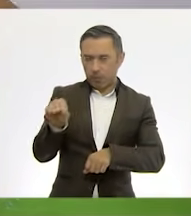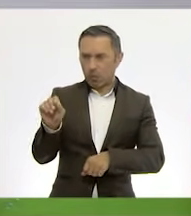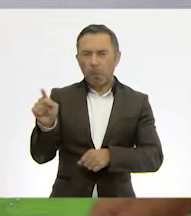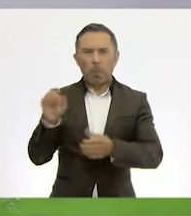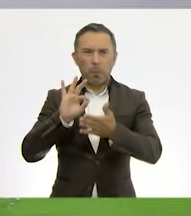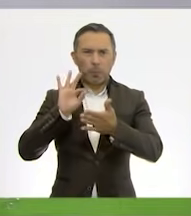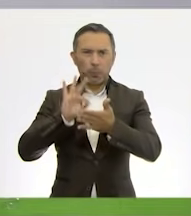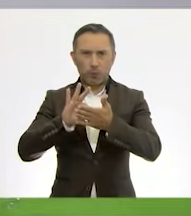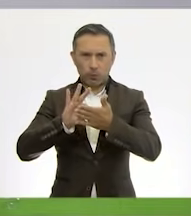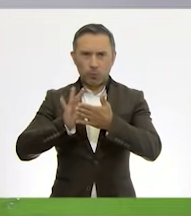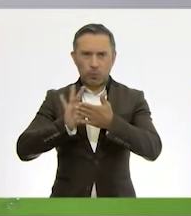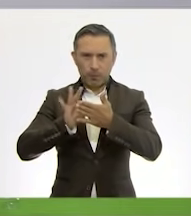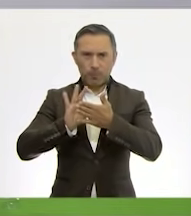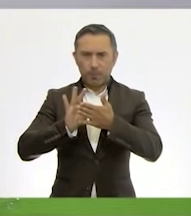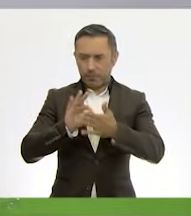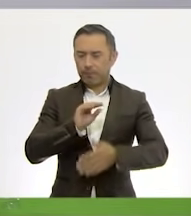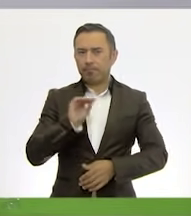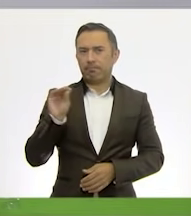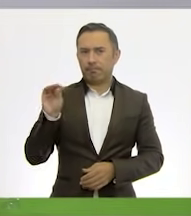Listo.